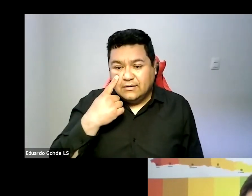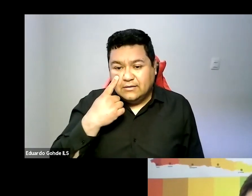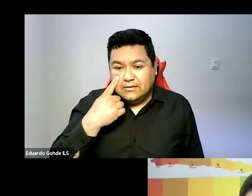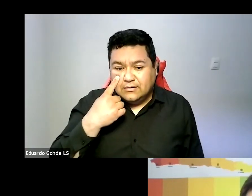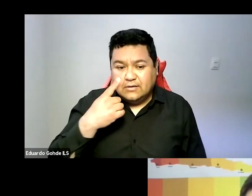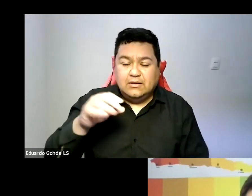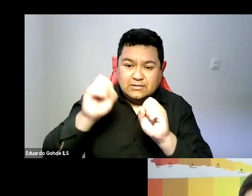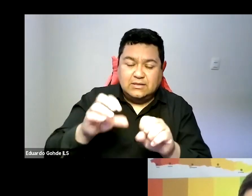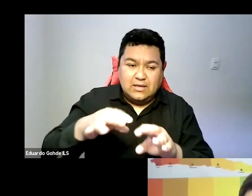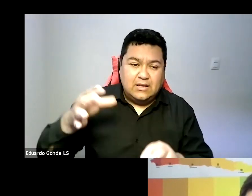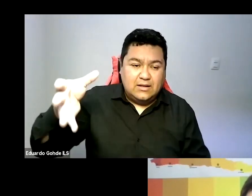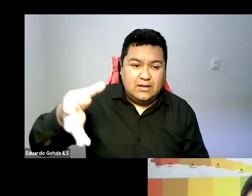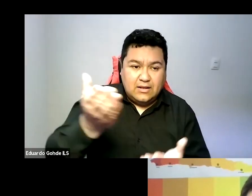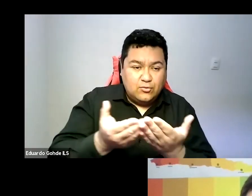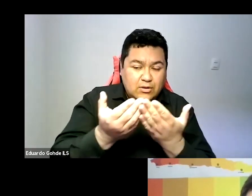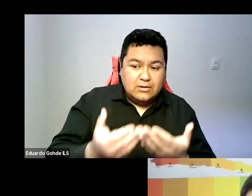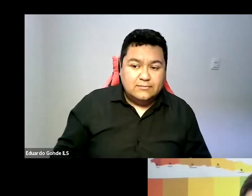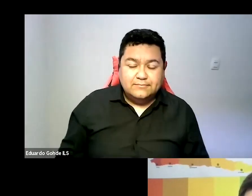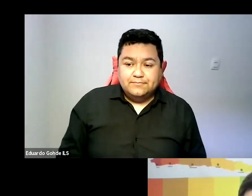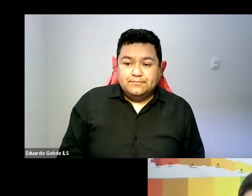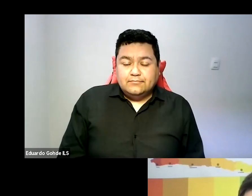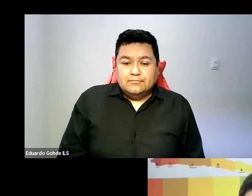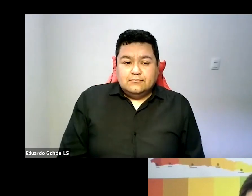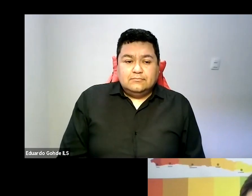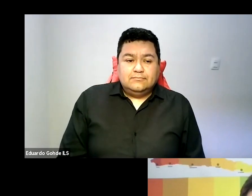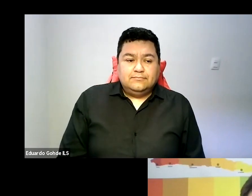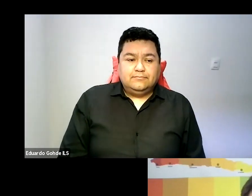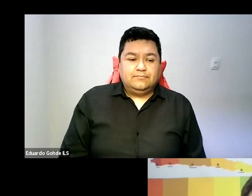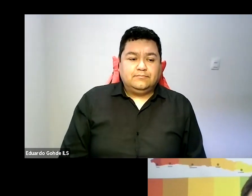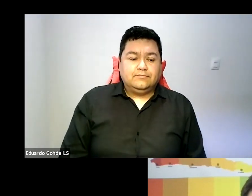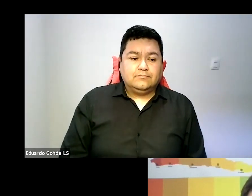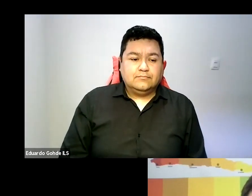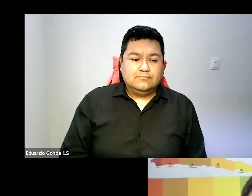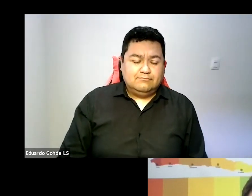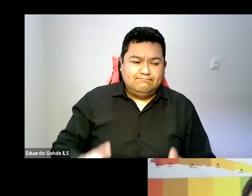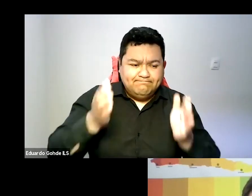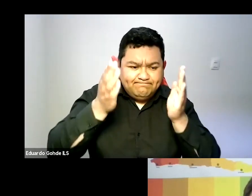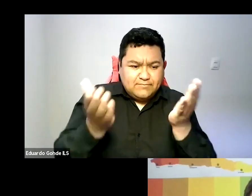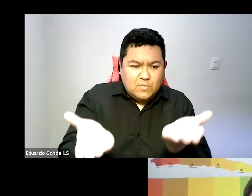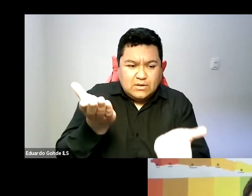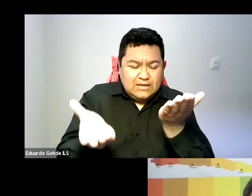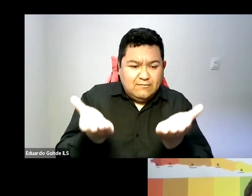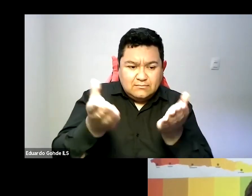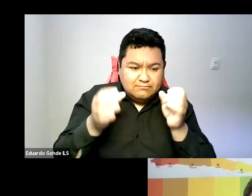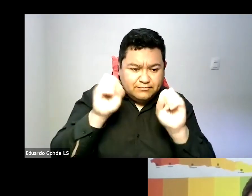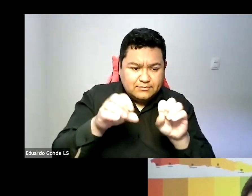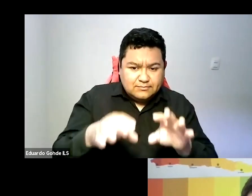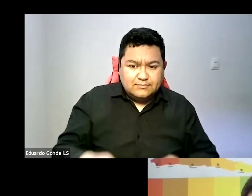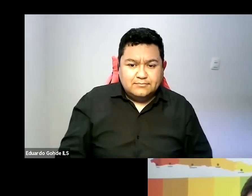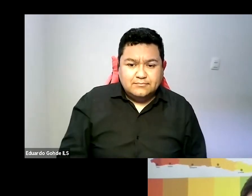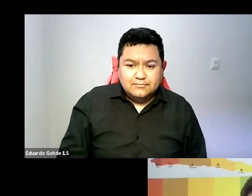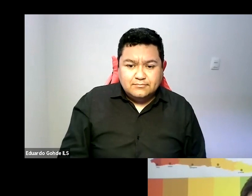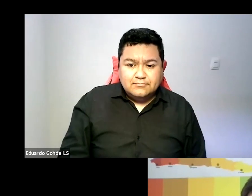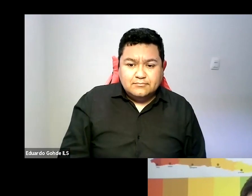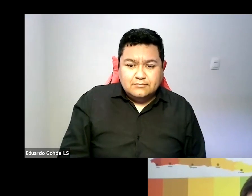con conocimiento a nuestros estudiantes. ¿Surge alguna visión o sugerencia para lograr ese equilibrio? Tiene toda la